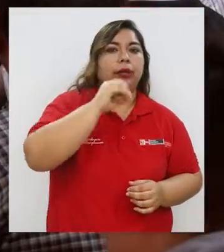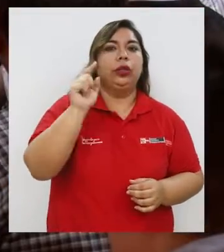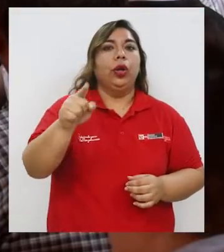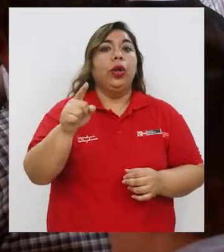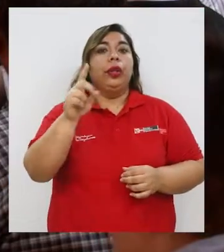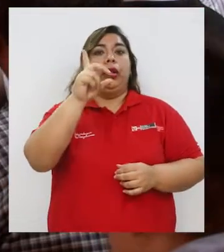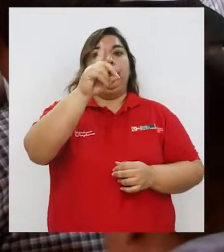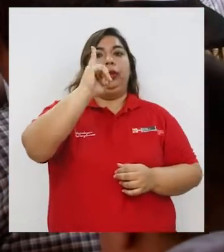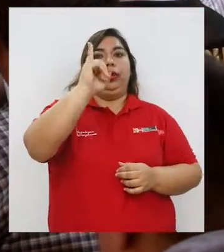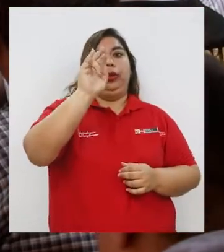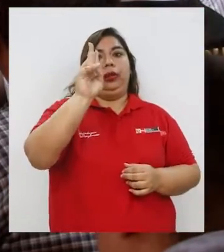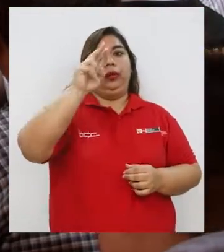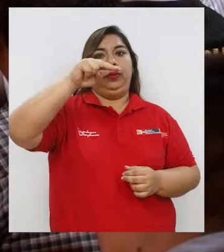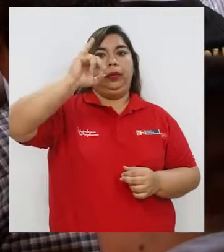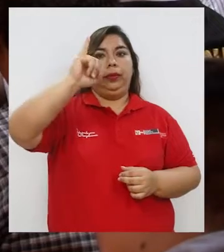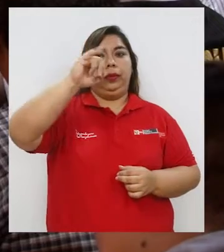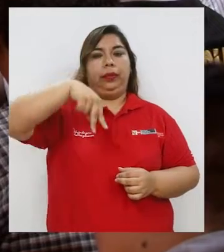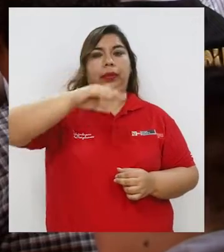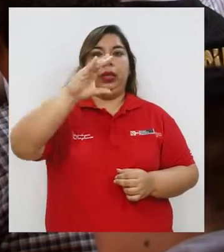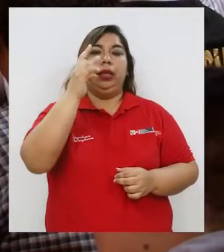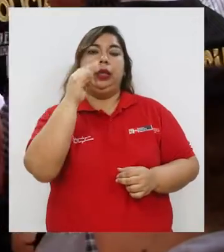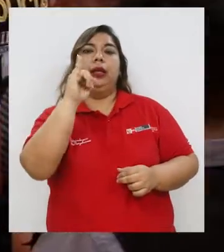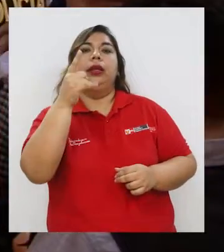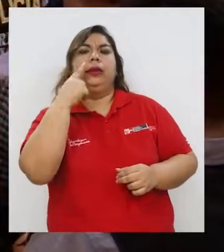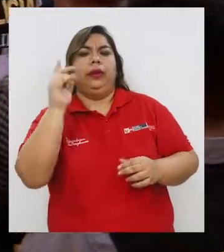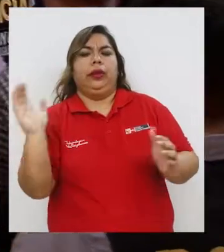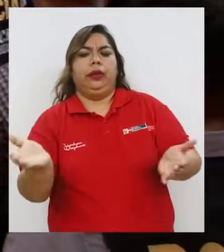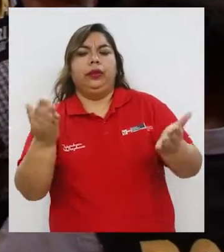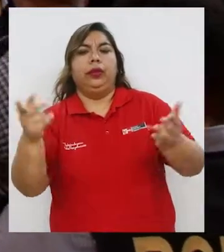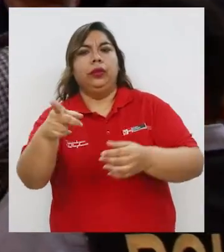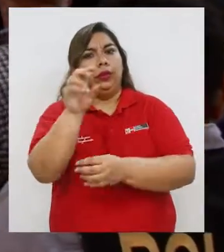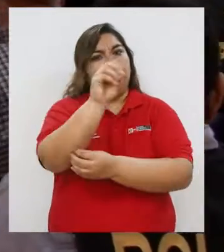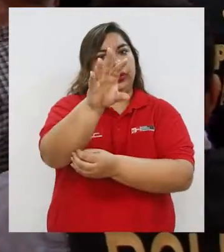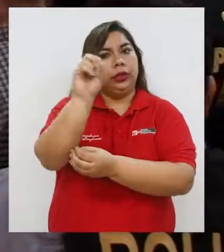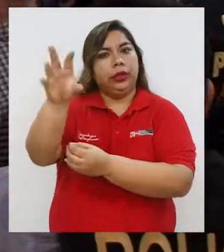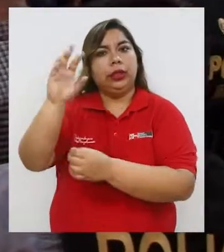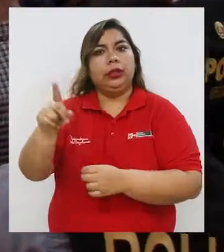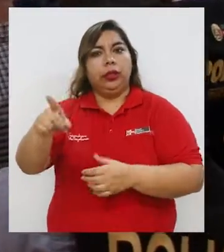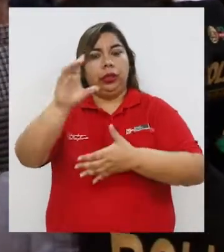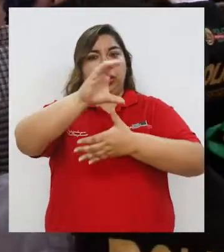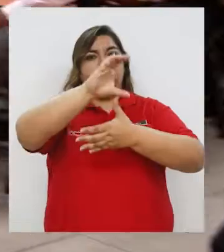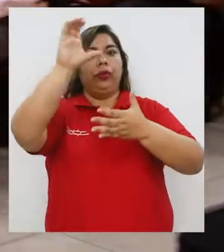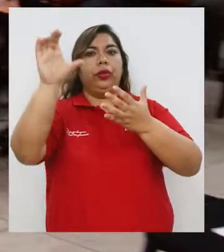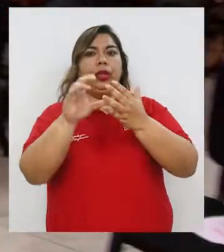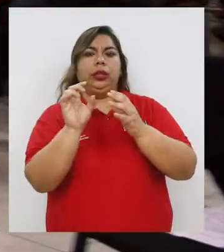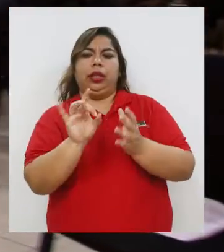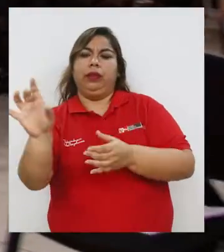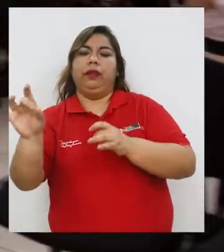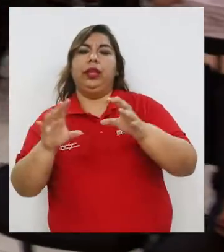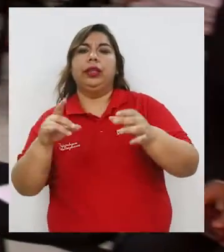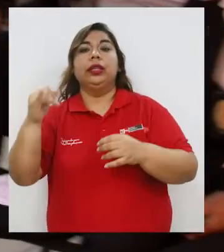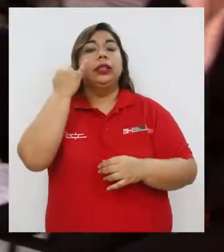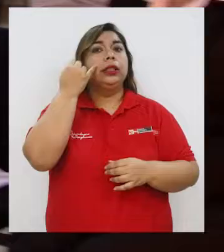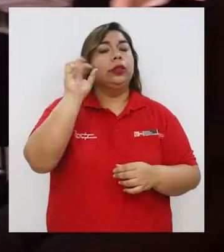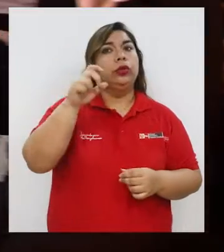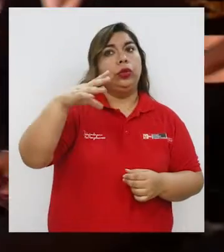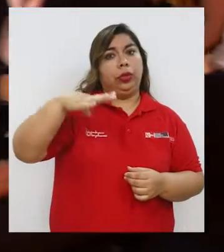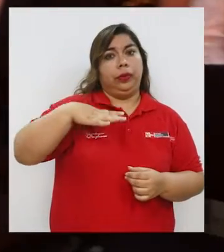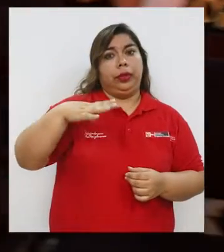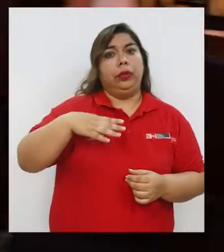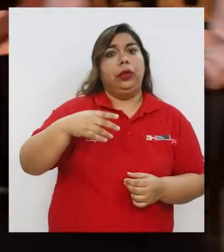de investigación criminal dirincri como parte de las acciones de concienciación que programa el conadis en diversas instituciones